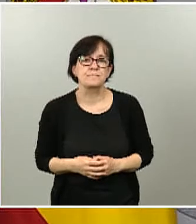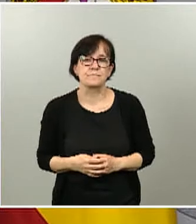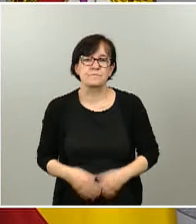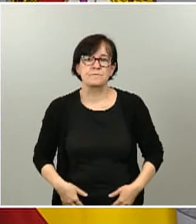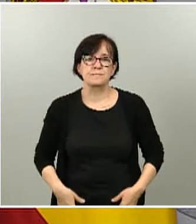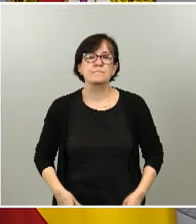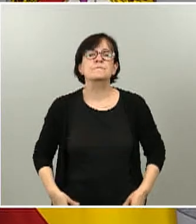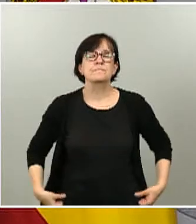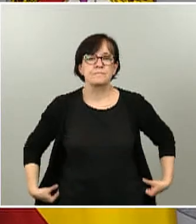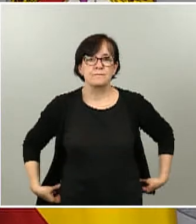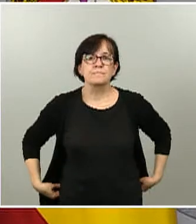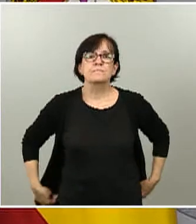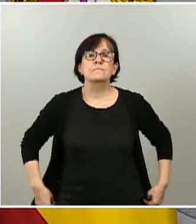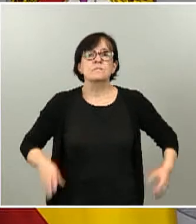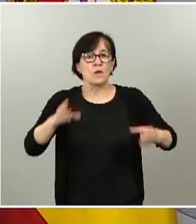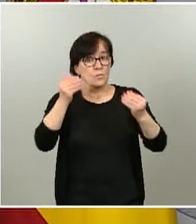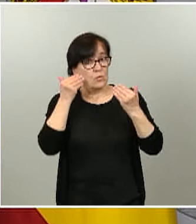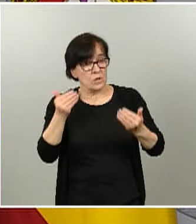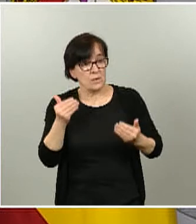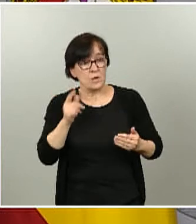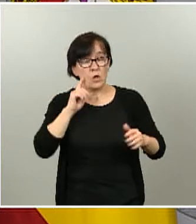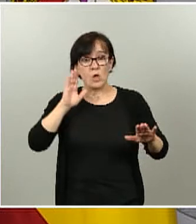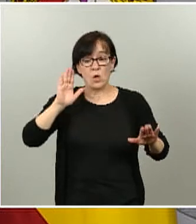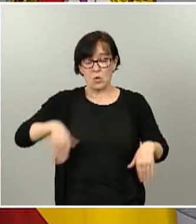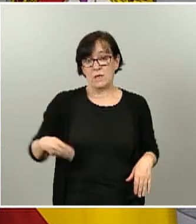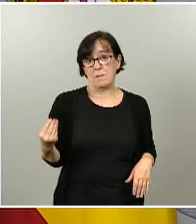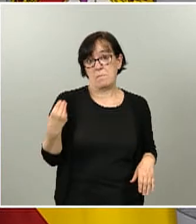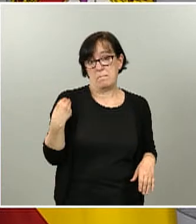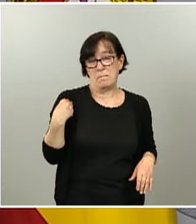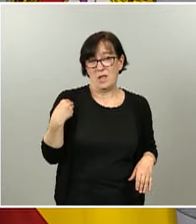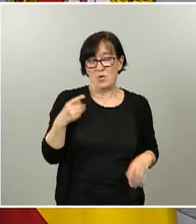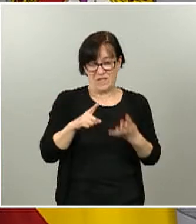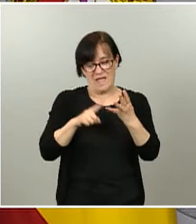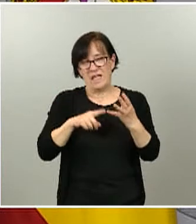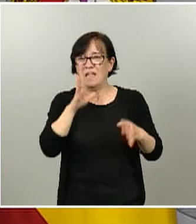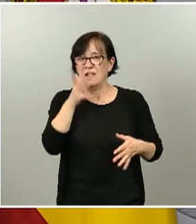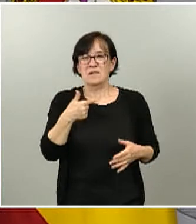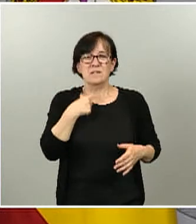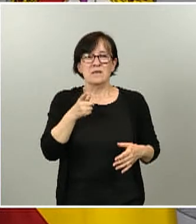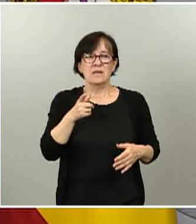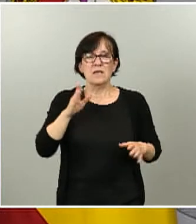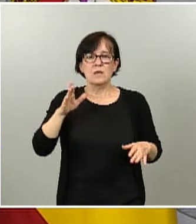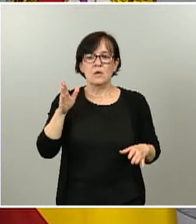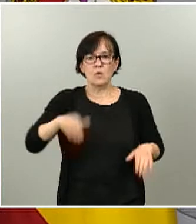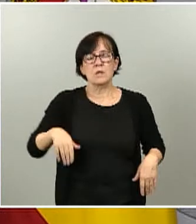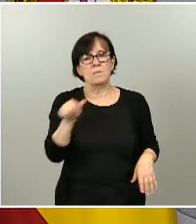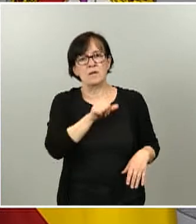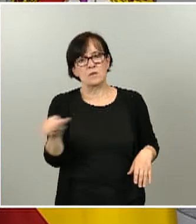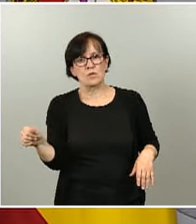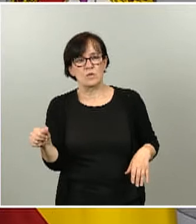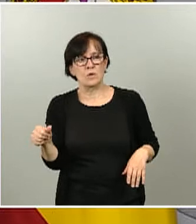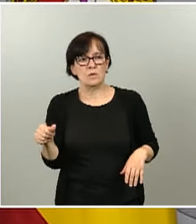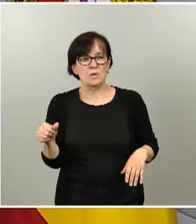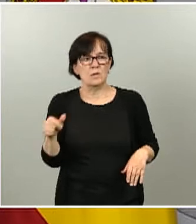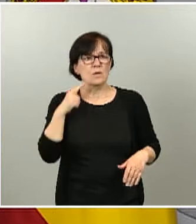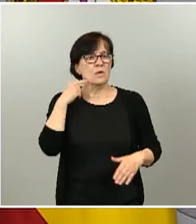María José. Y empezando por la última pregunta, decir que creo que en esta última semana se le ha dado un avance muy